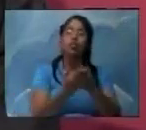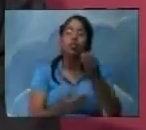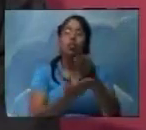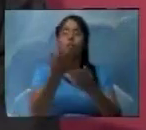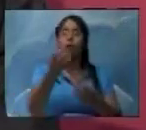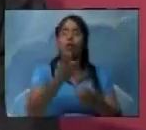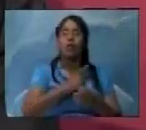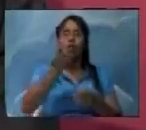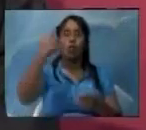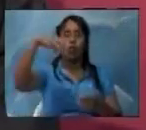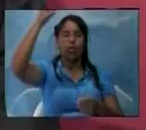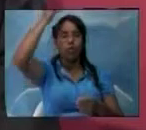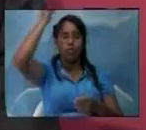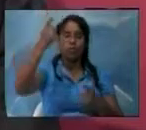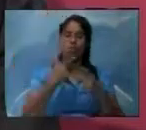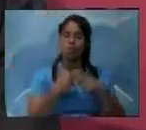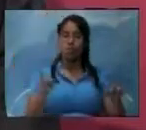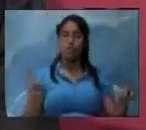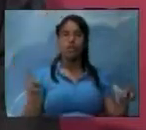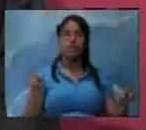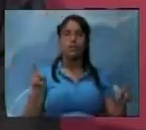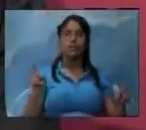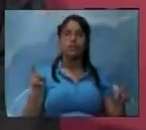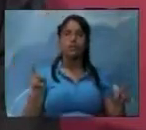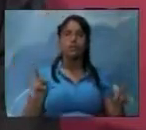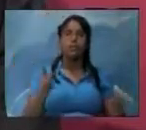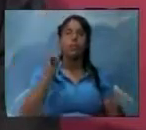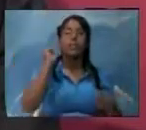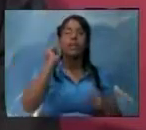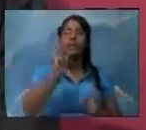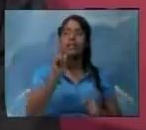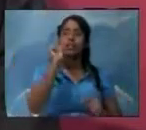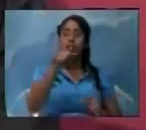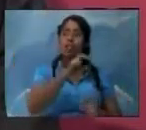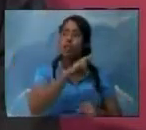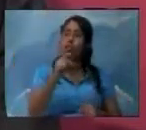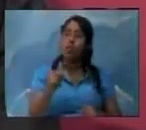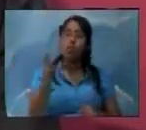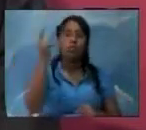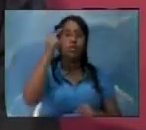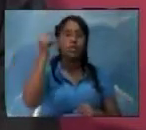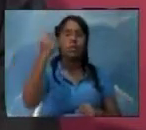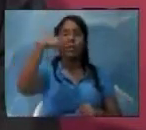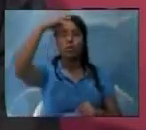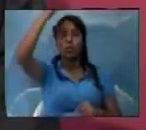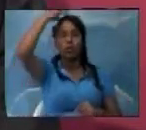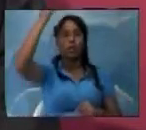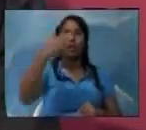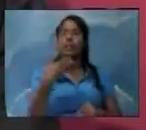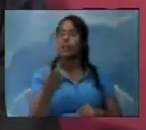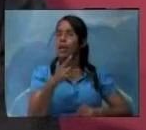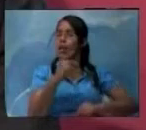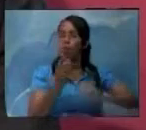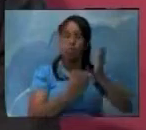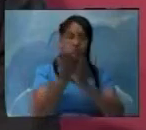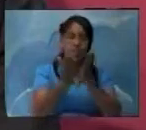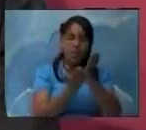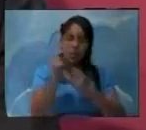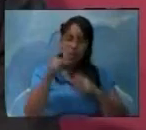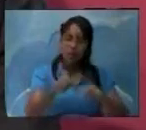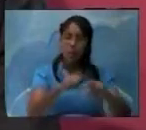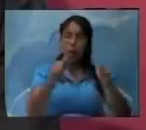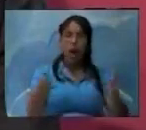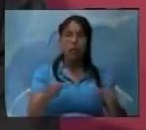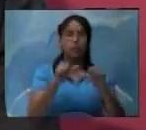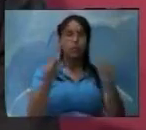oh rey, nos librará. Y si no, sepas, oh rey, que no serviremos a tus